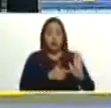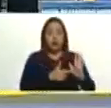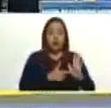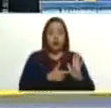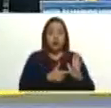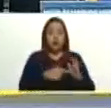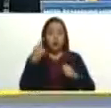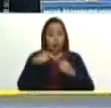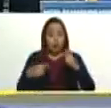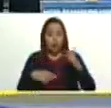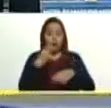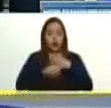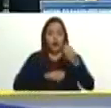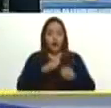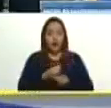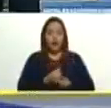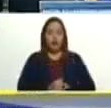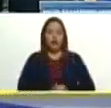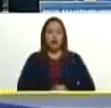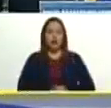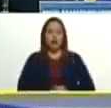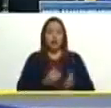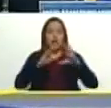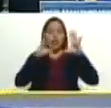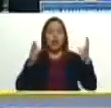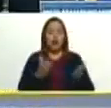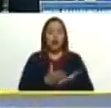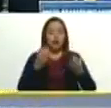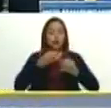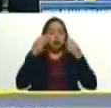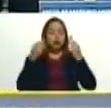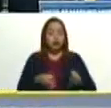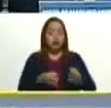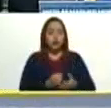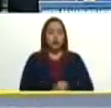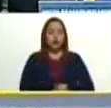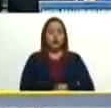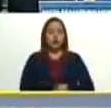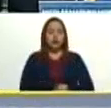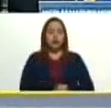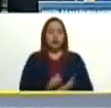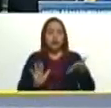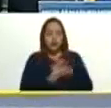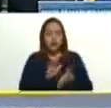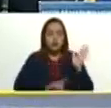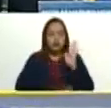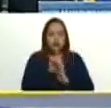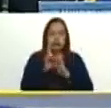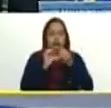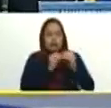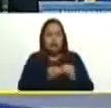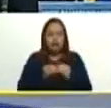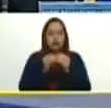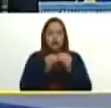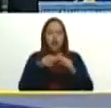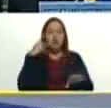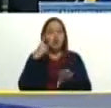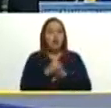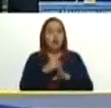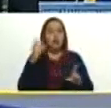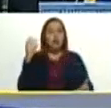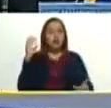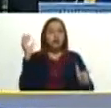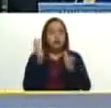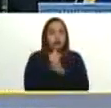las cosas se hagan en el mundo real de la producción, de la creación, tenemos que obtener